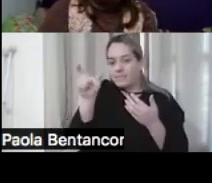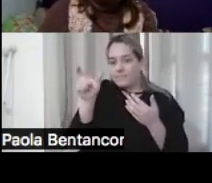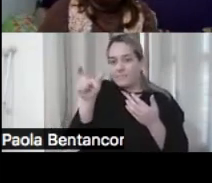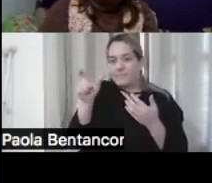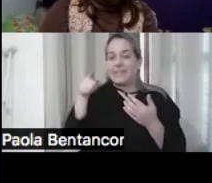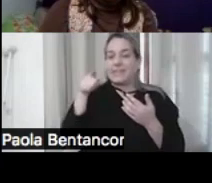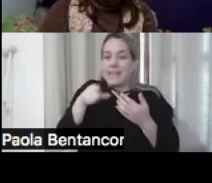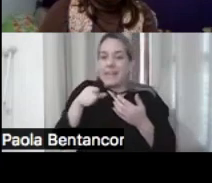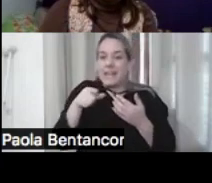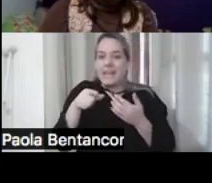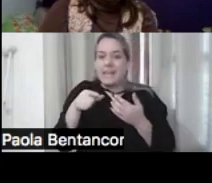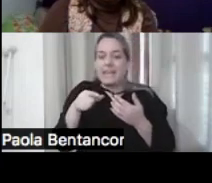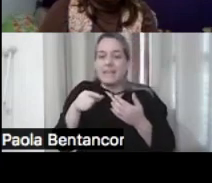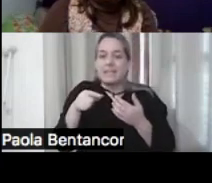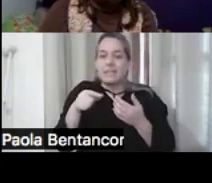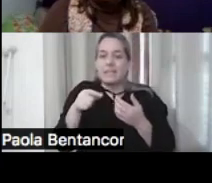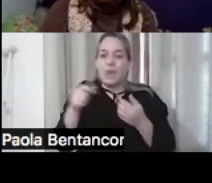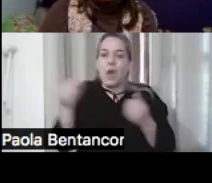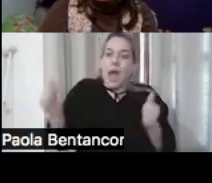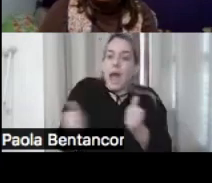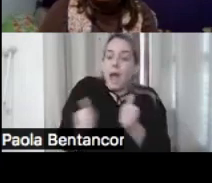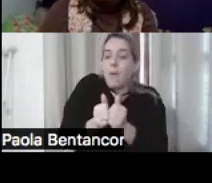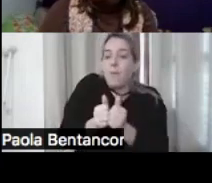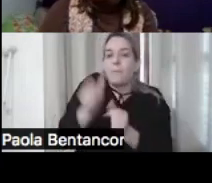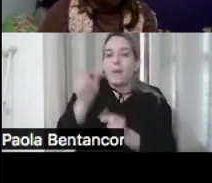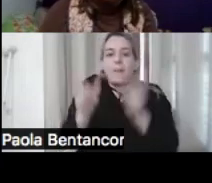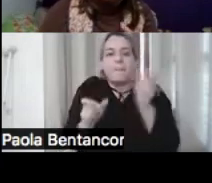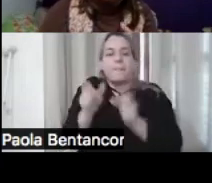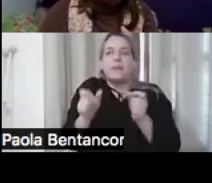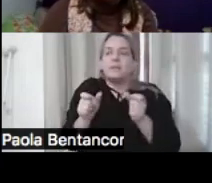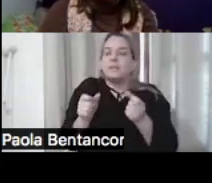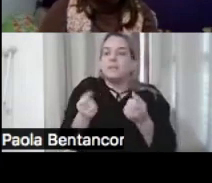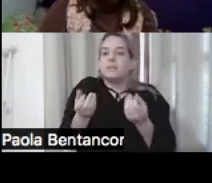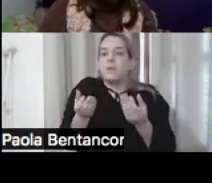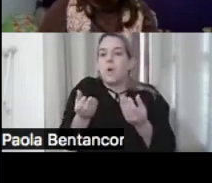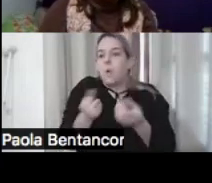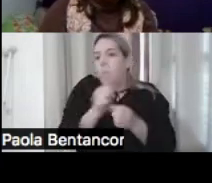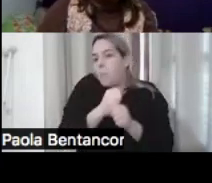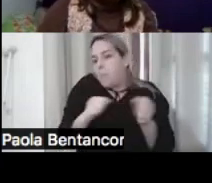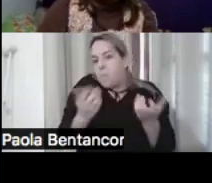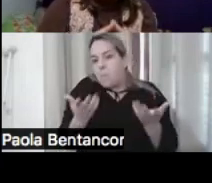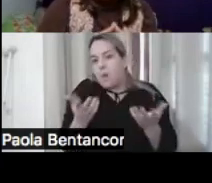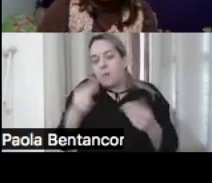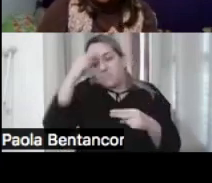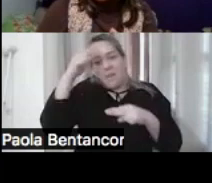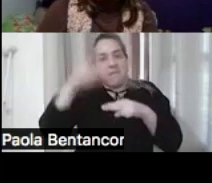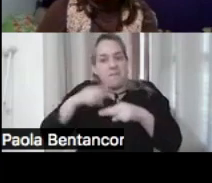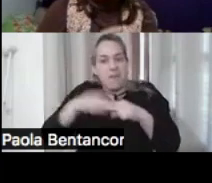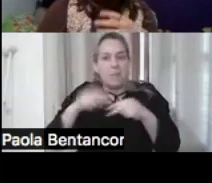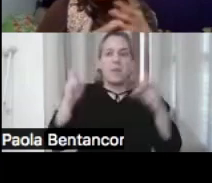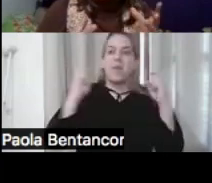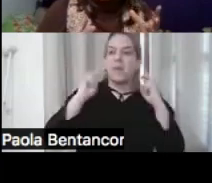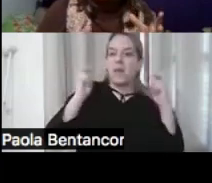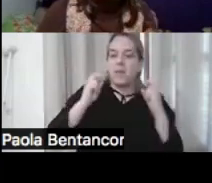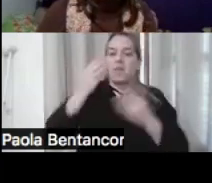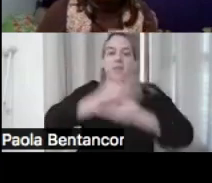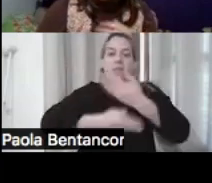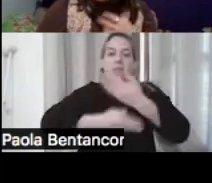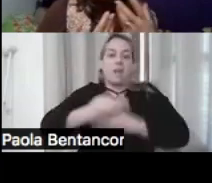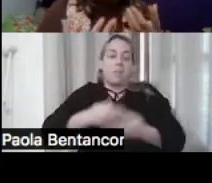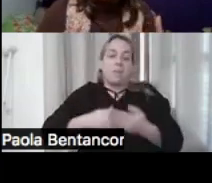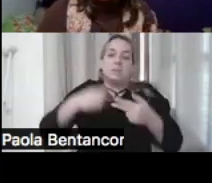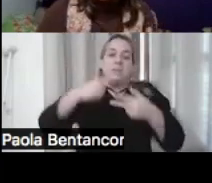que justamente lo que hace es buscar acompañar a las personas que por algún motivo, que puede ser enfermedad, estrés, discapacidad y